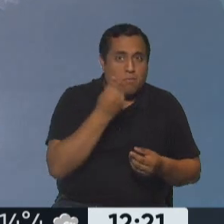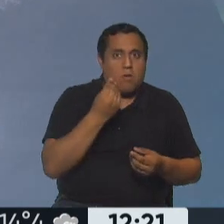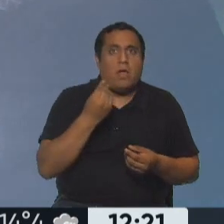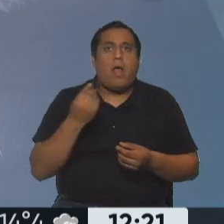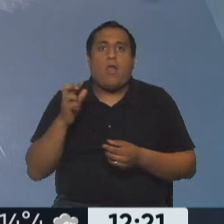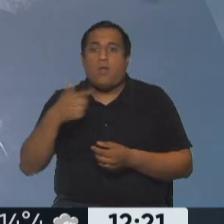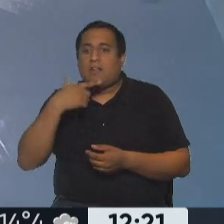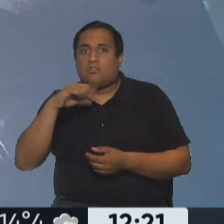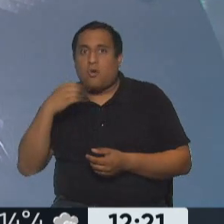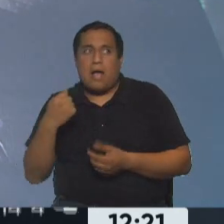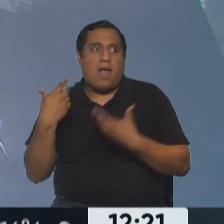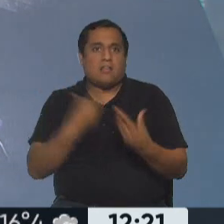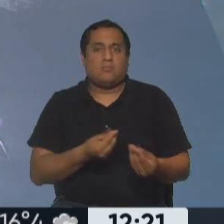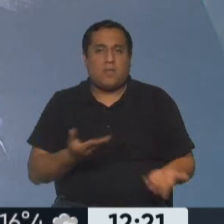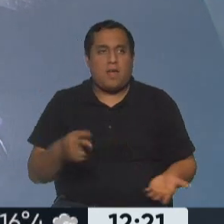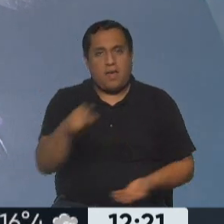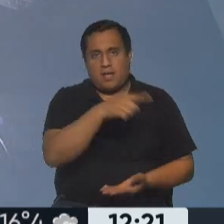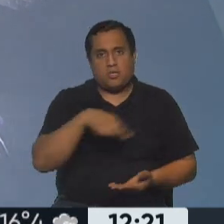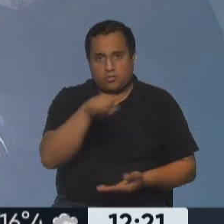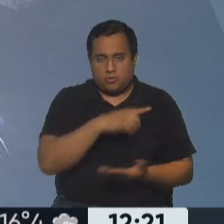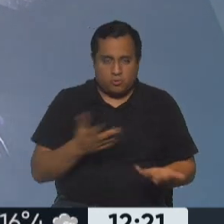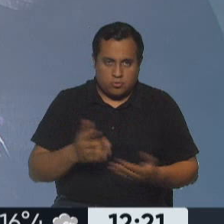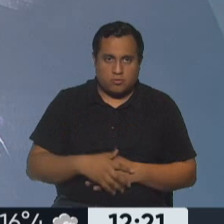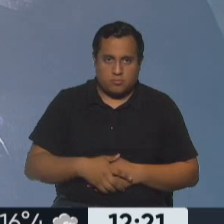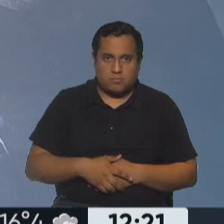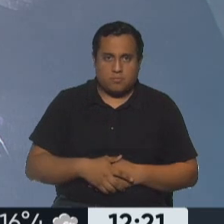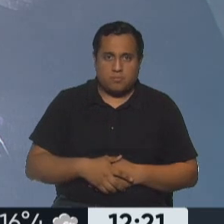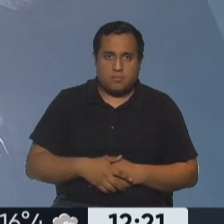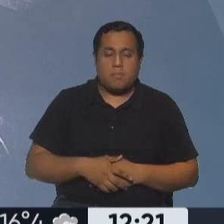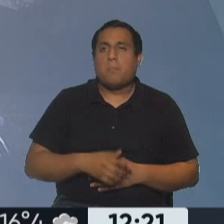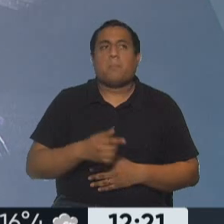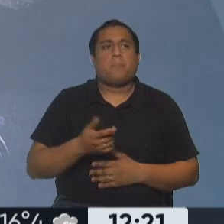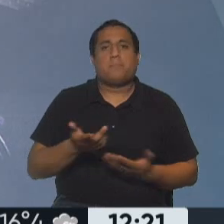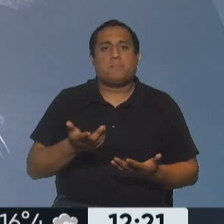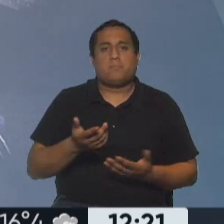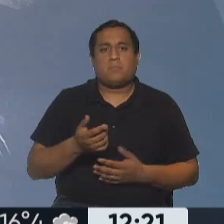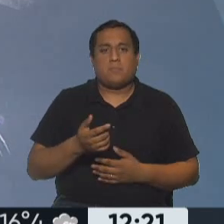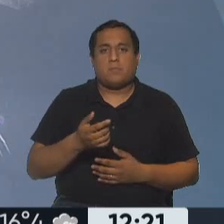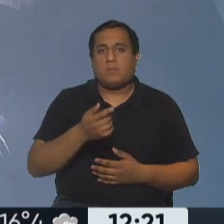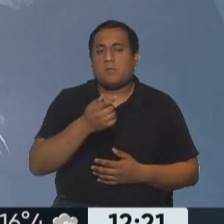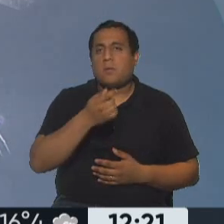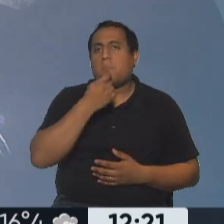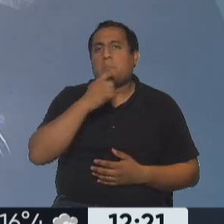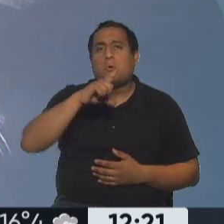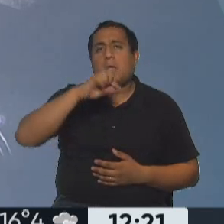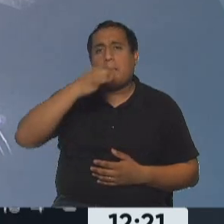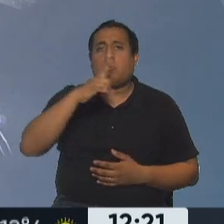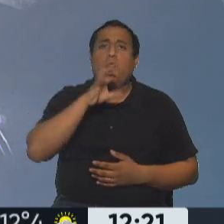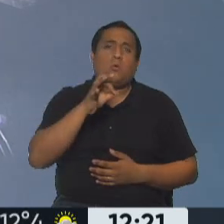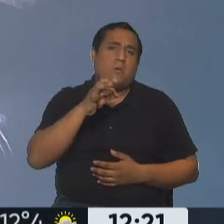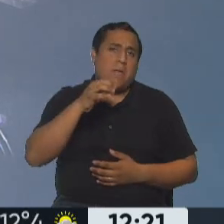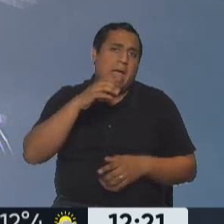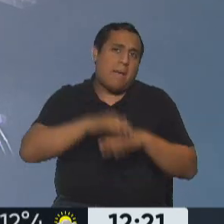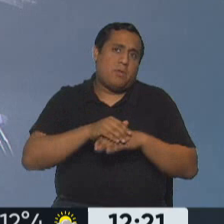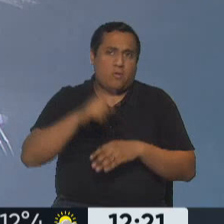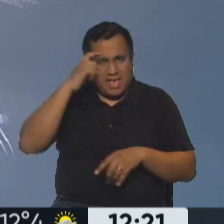¿Qué tiene que ver Mirgor con el sector? Aparte de que Caputo sea el amigo de la vida de un expresidente.